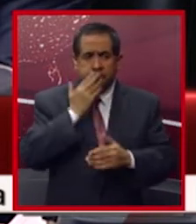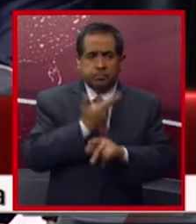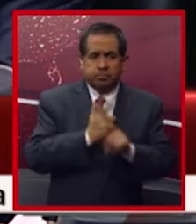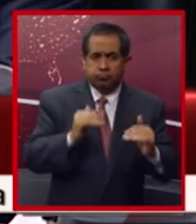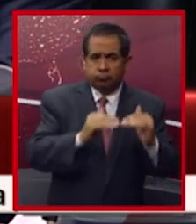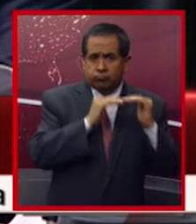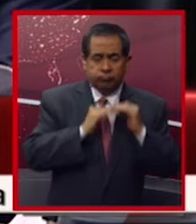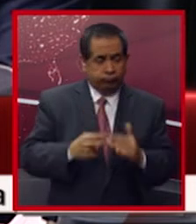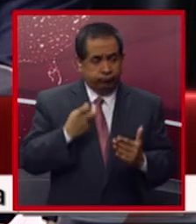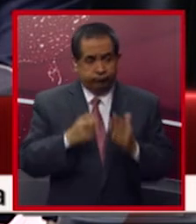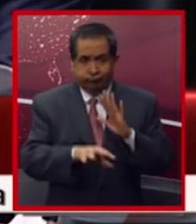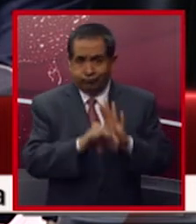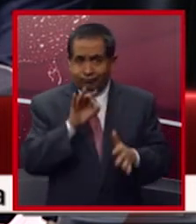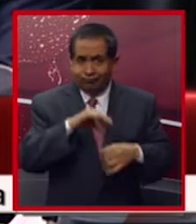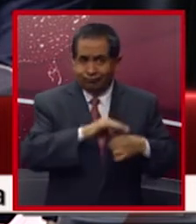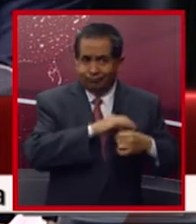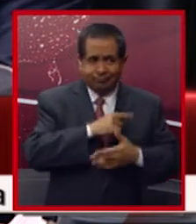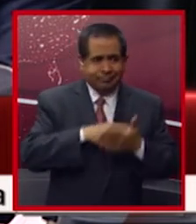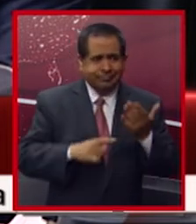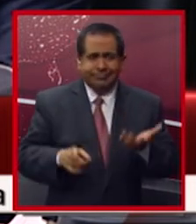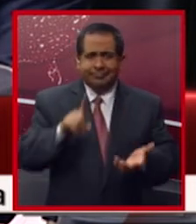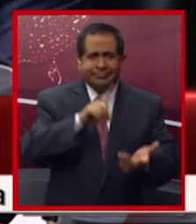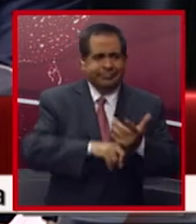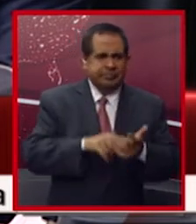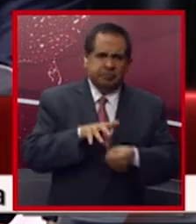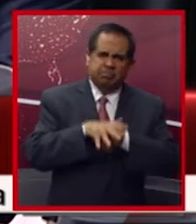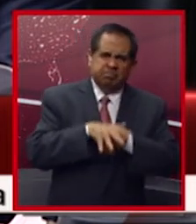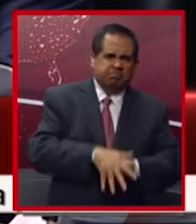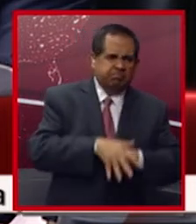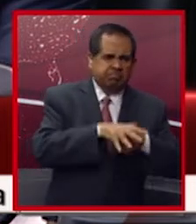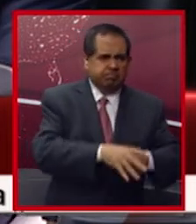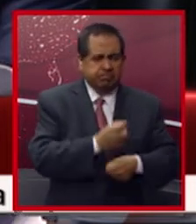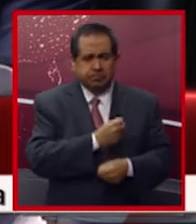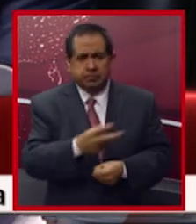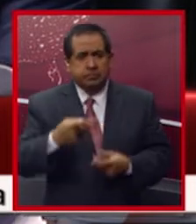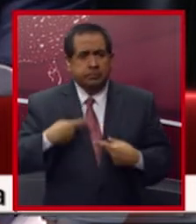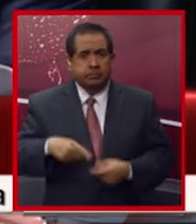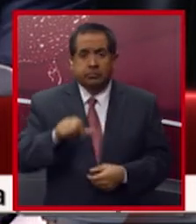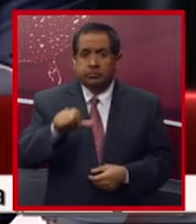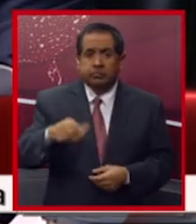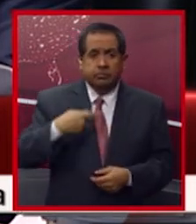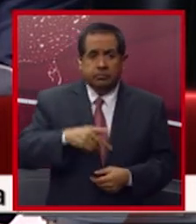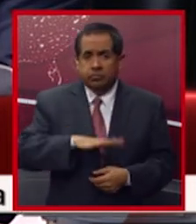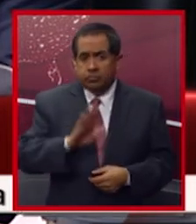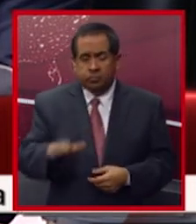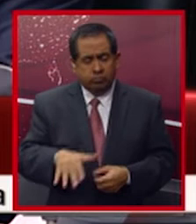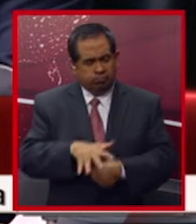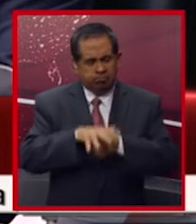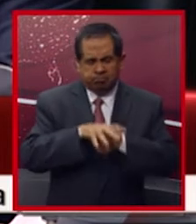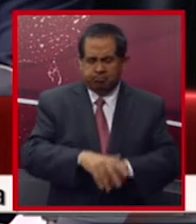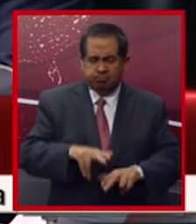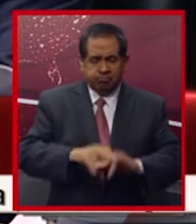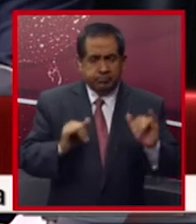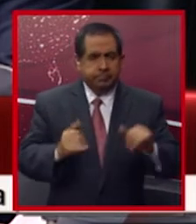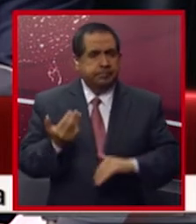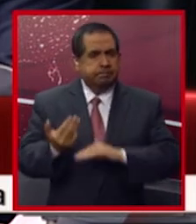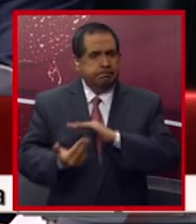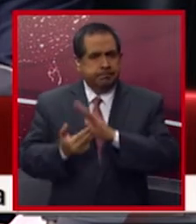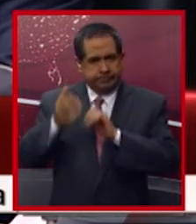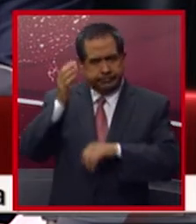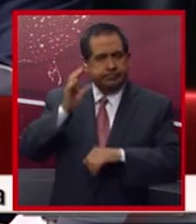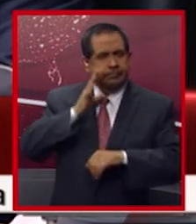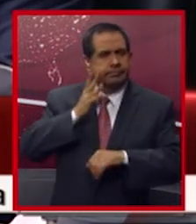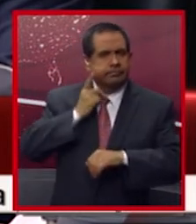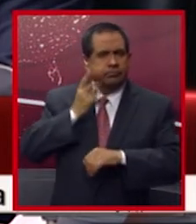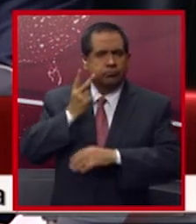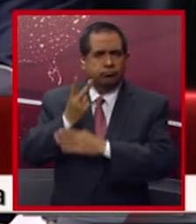de que dicha elección se desarrolló en medio de una cruda represión que provocó la muerte de 16 personas. La mesa directiva de la Comisión Permanente del